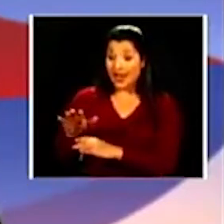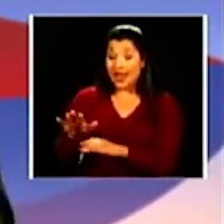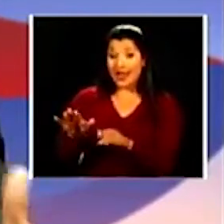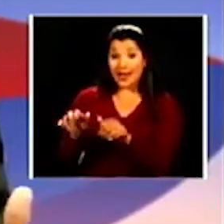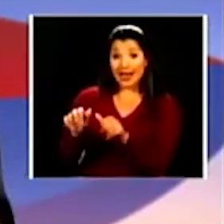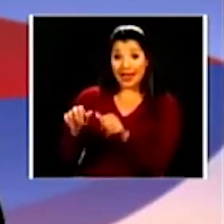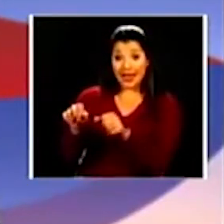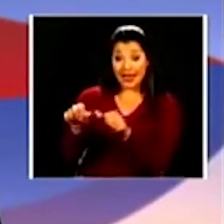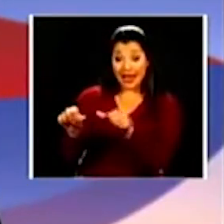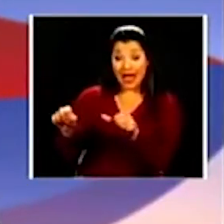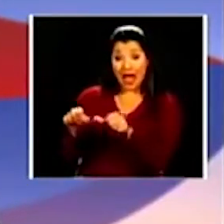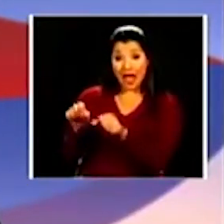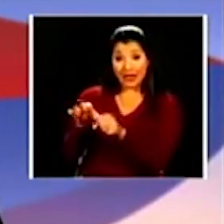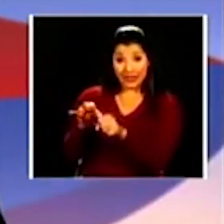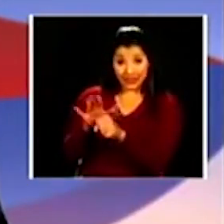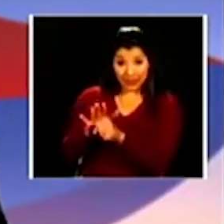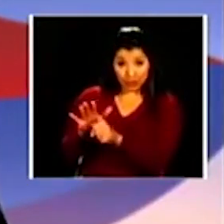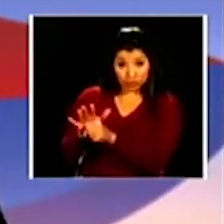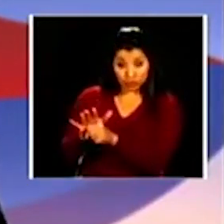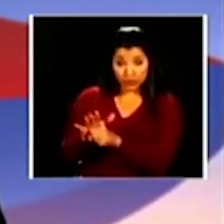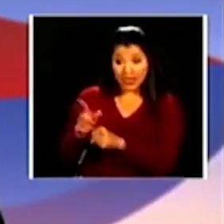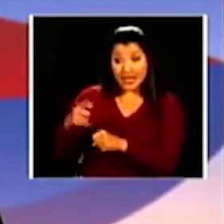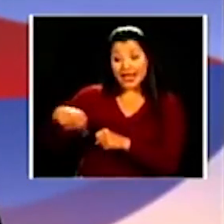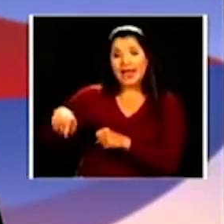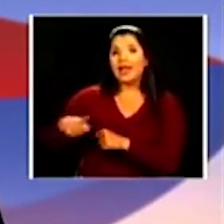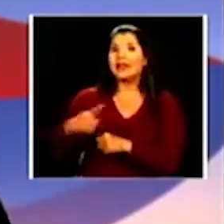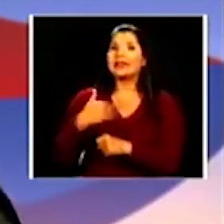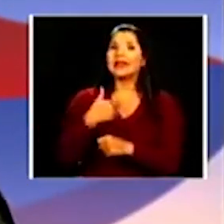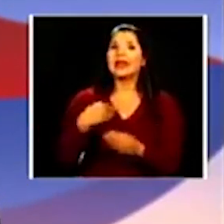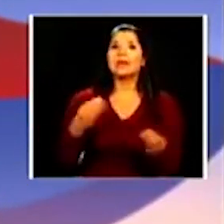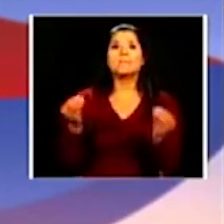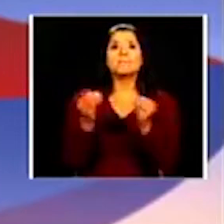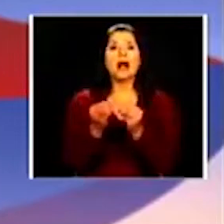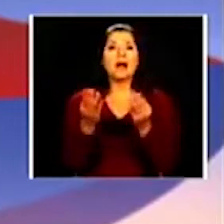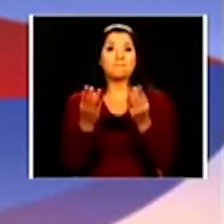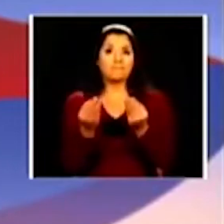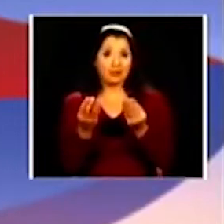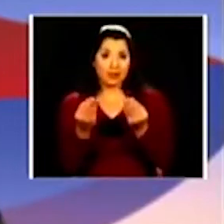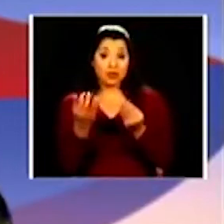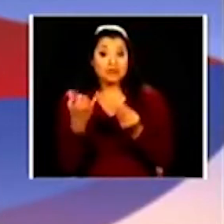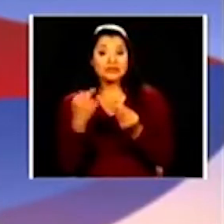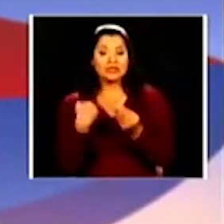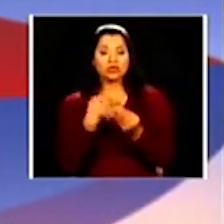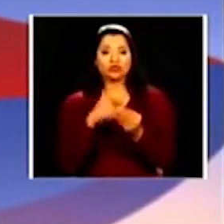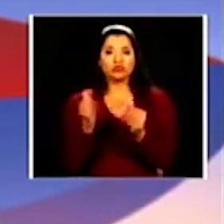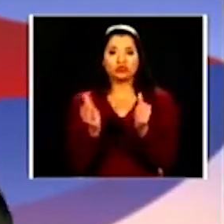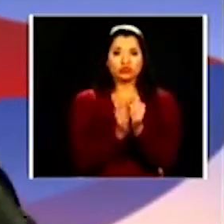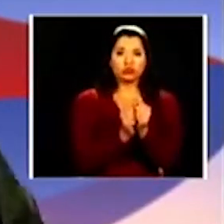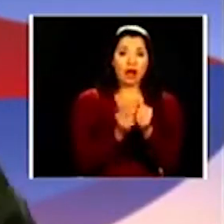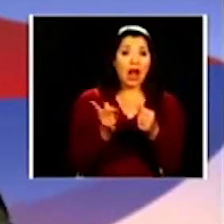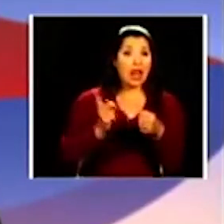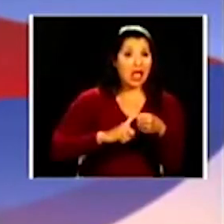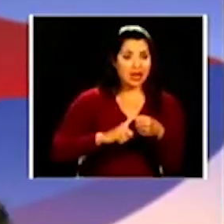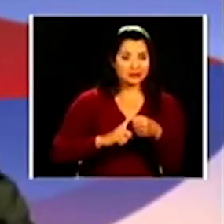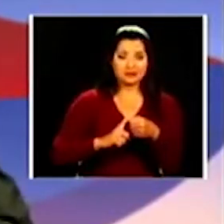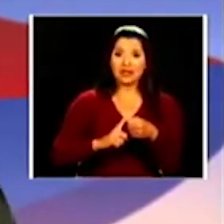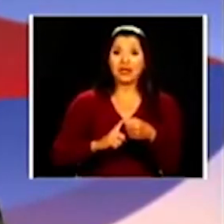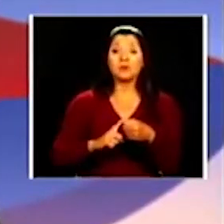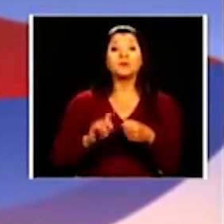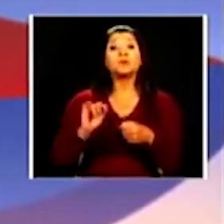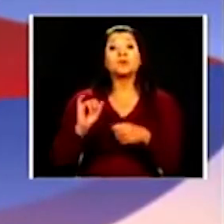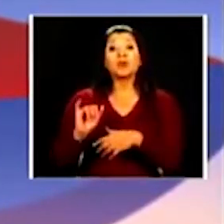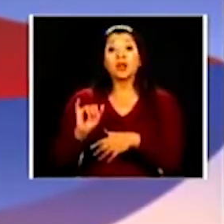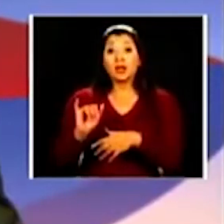particular, que es el que en este momento tiene quizá un mayor temor ante la posibilidad de adherirnos a esta alianza. Esto se refiere